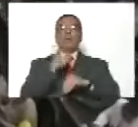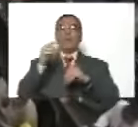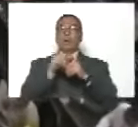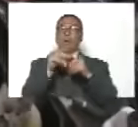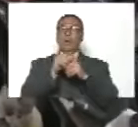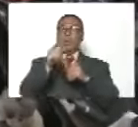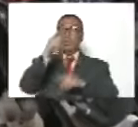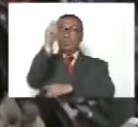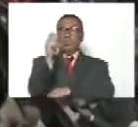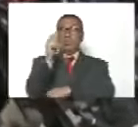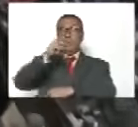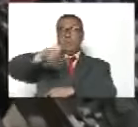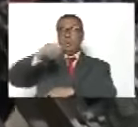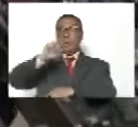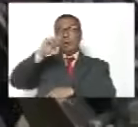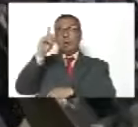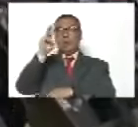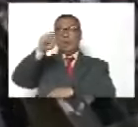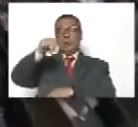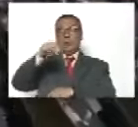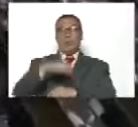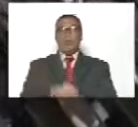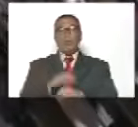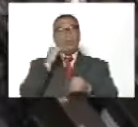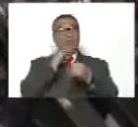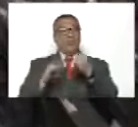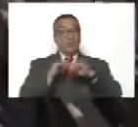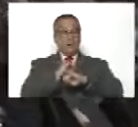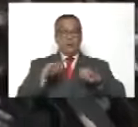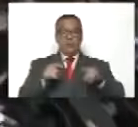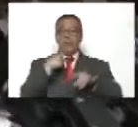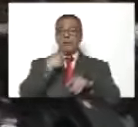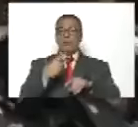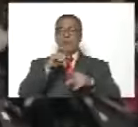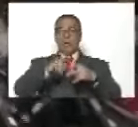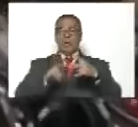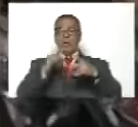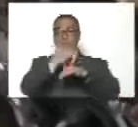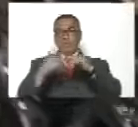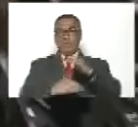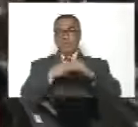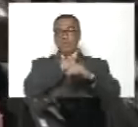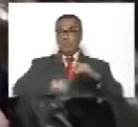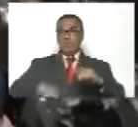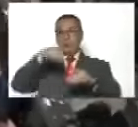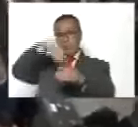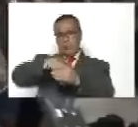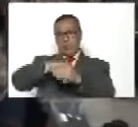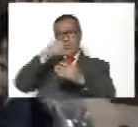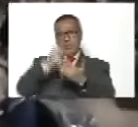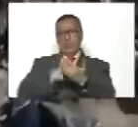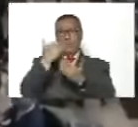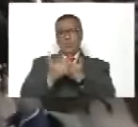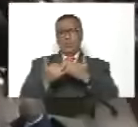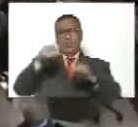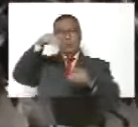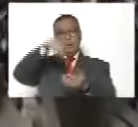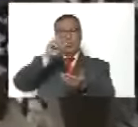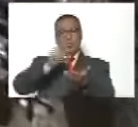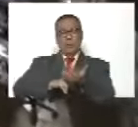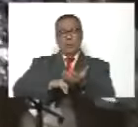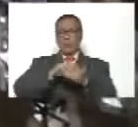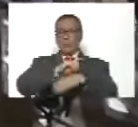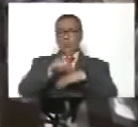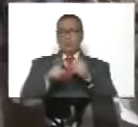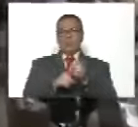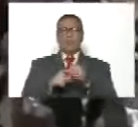de palabra el diputado Jorman Aguiar. Finalizadas las intervenciones, la segunda vicepresidenta sometió a votación el proyecto de acuerdo, resultando